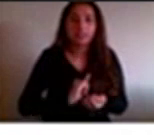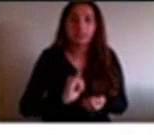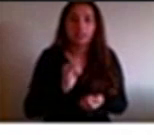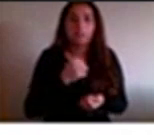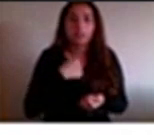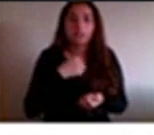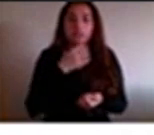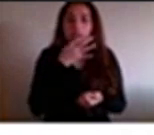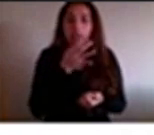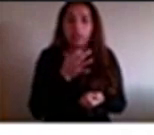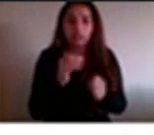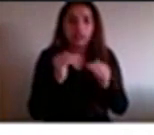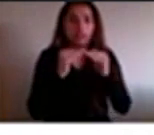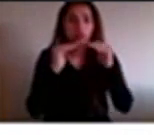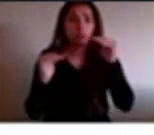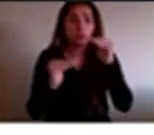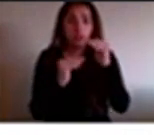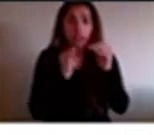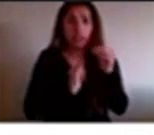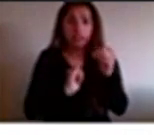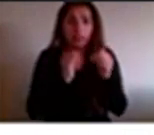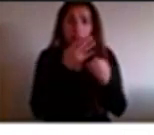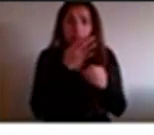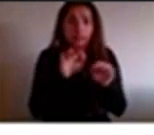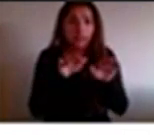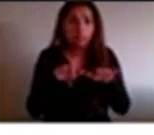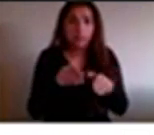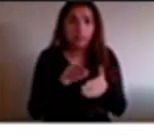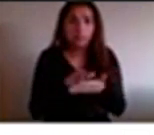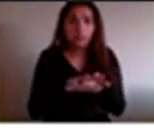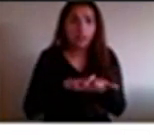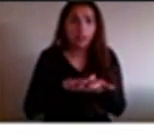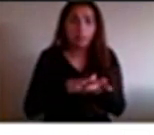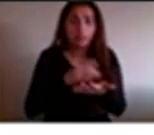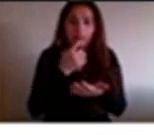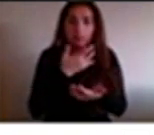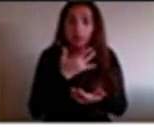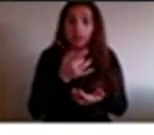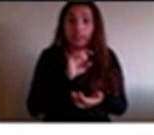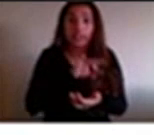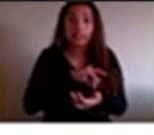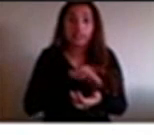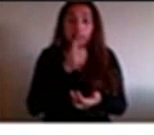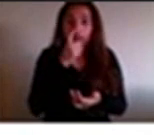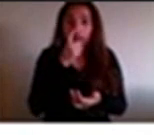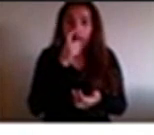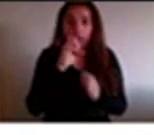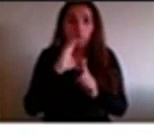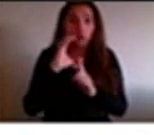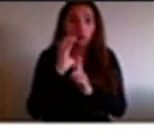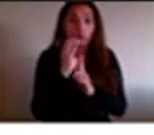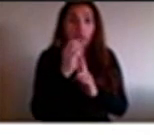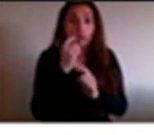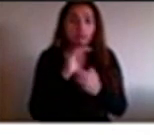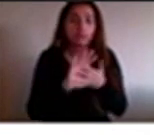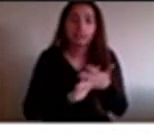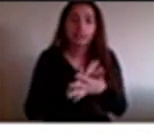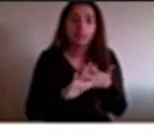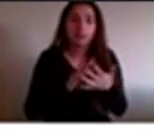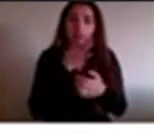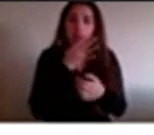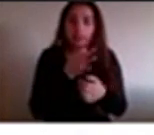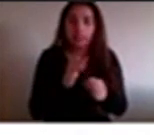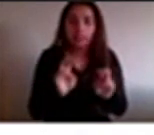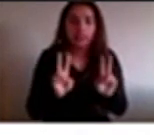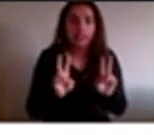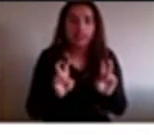es bastante, nos deja entrever la realidad que tenemos la idiosincrasia chilena y que dice relación